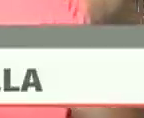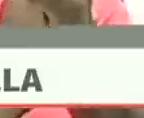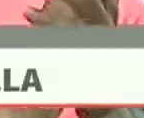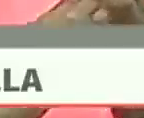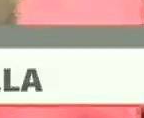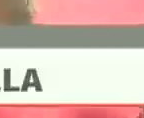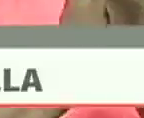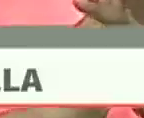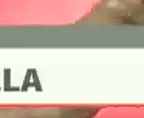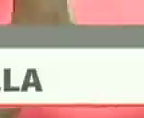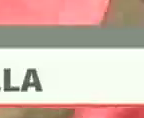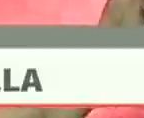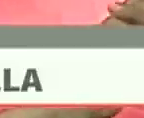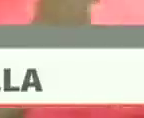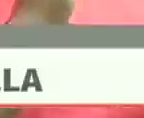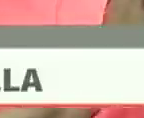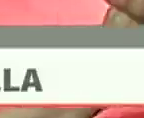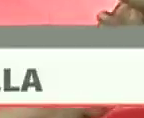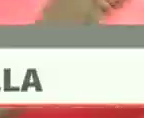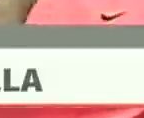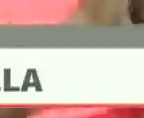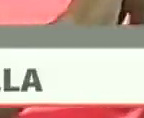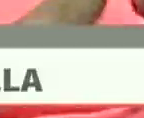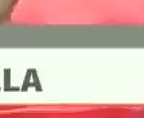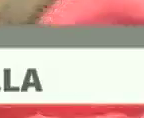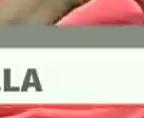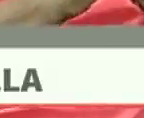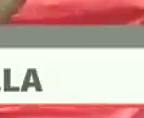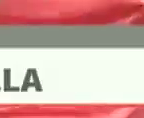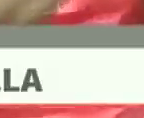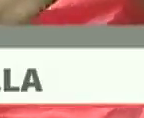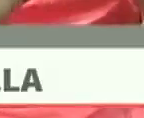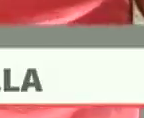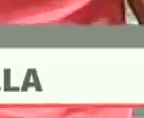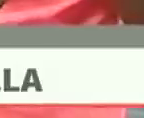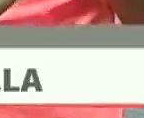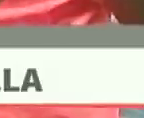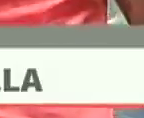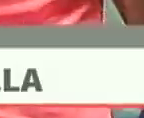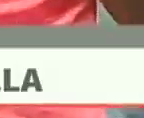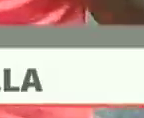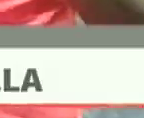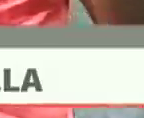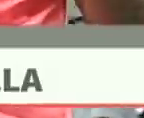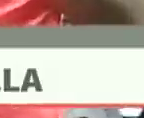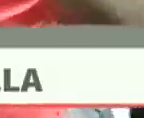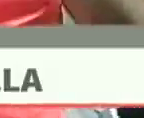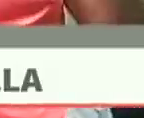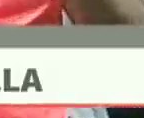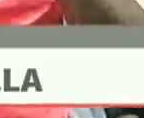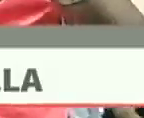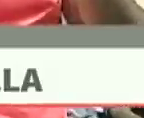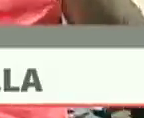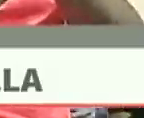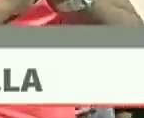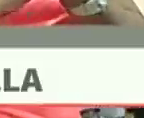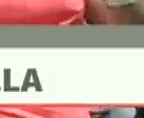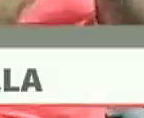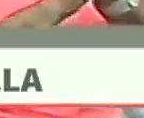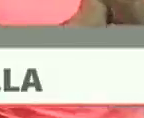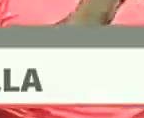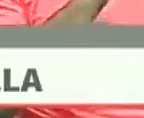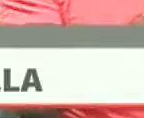la mentira internacional faltando maduro con la verdad indiscutible nicolás el futuro y